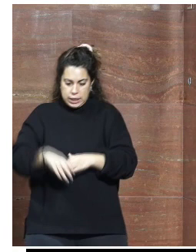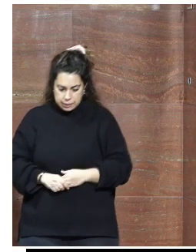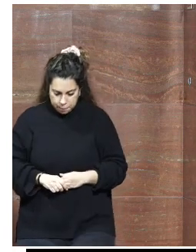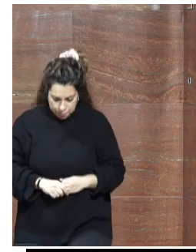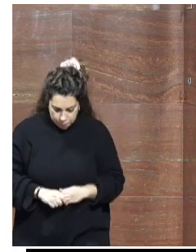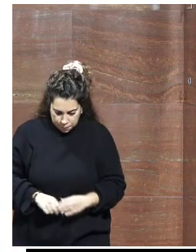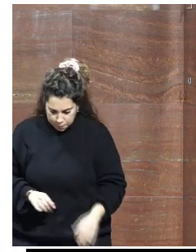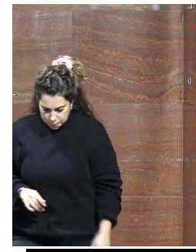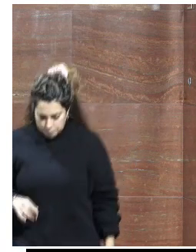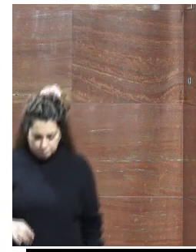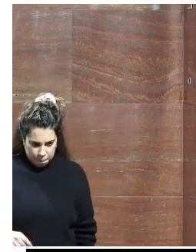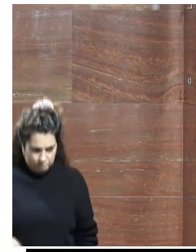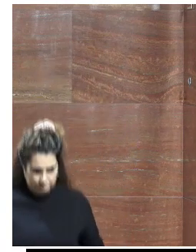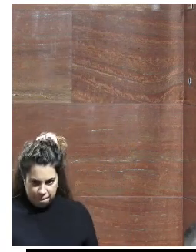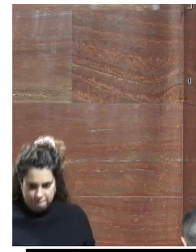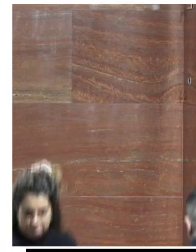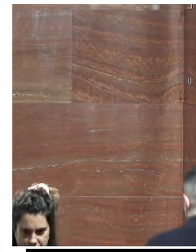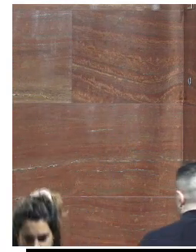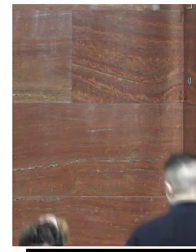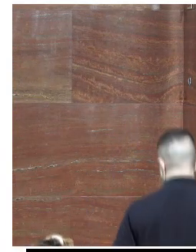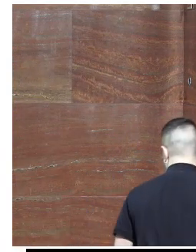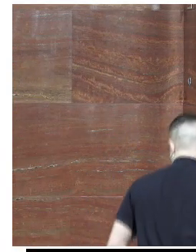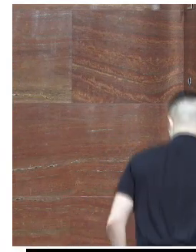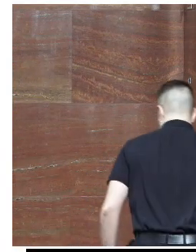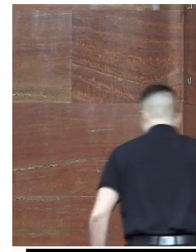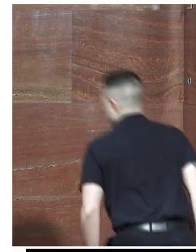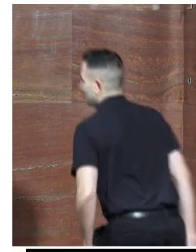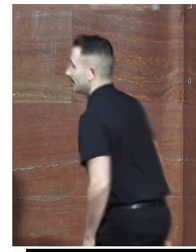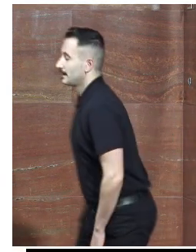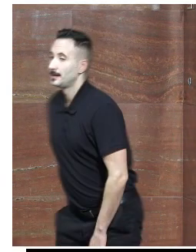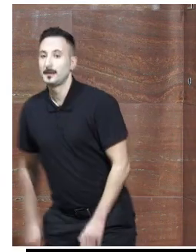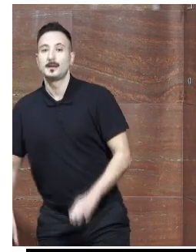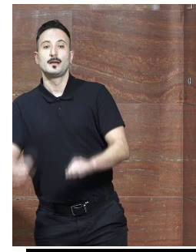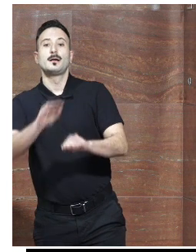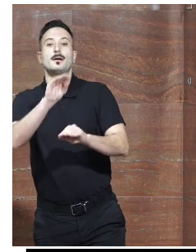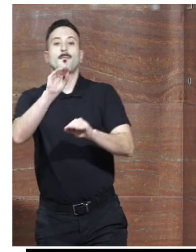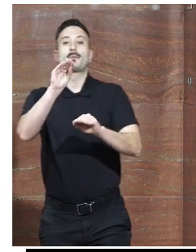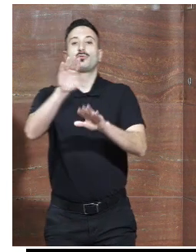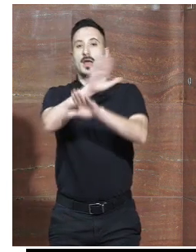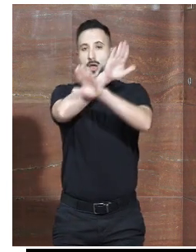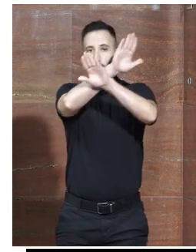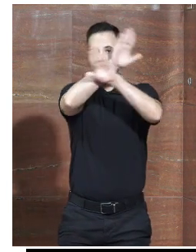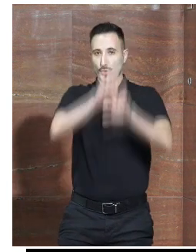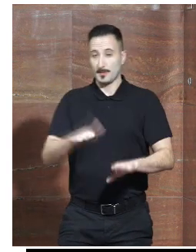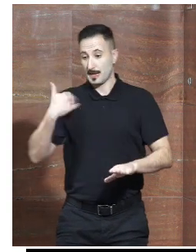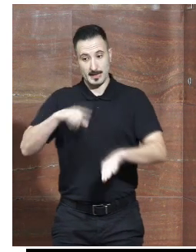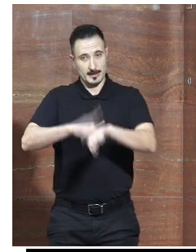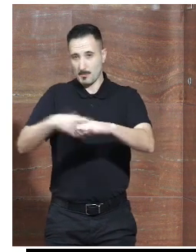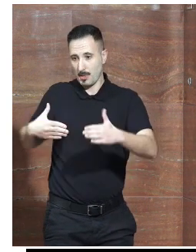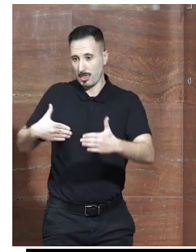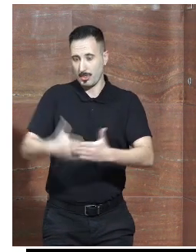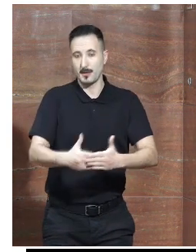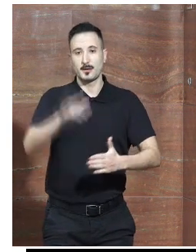Bueno, queda una última pregunta, porque ya sí que nos hemos ido mucho de tiempo y tenemos que cerrar el seminario. Buenas